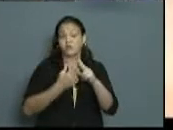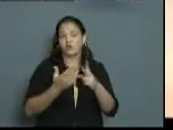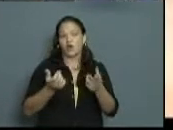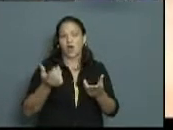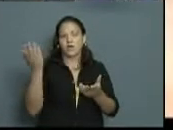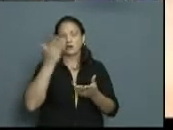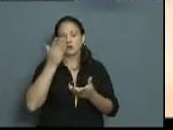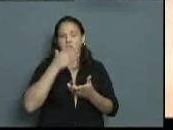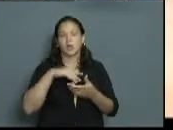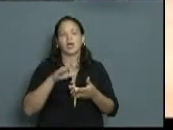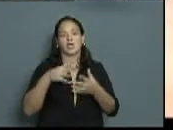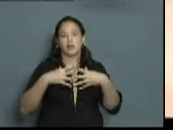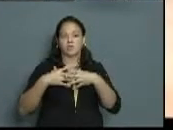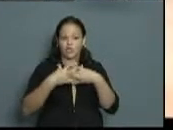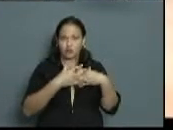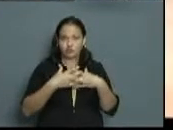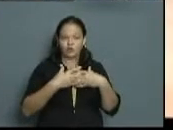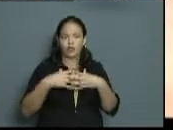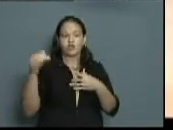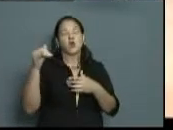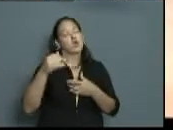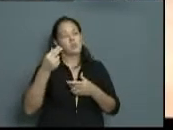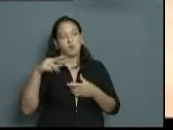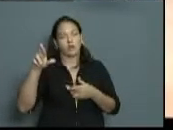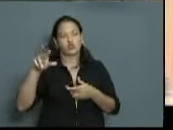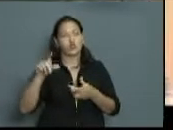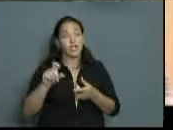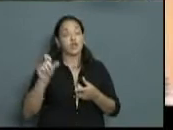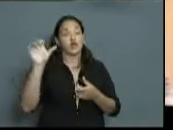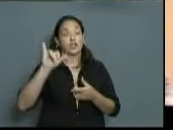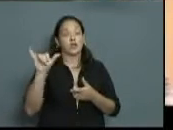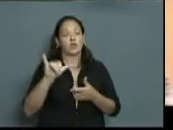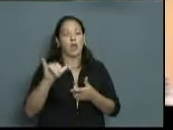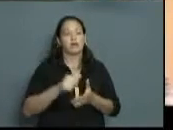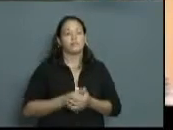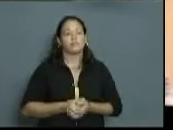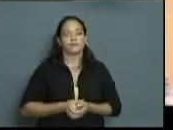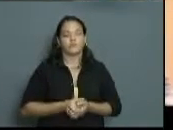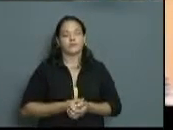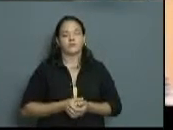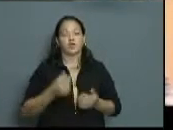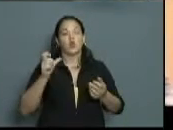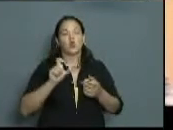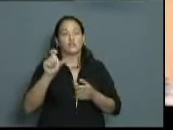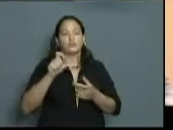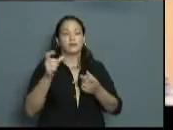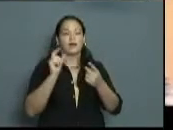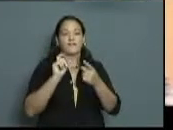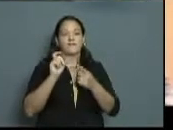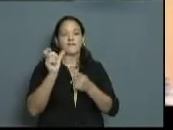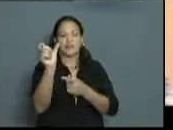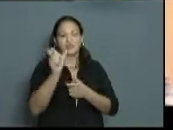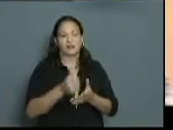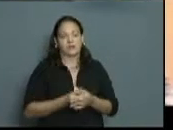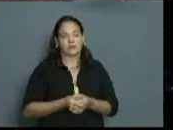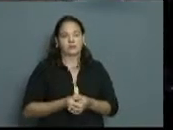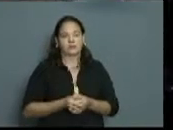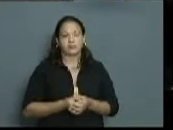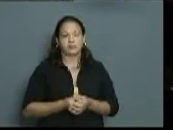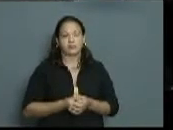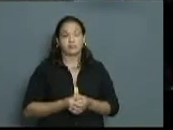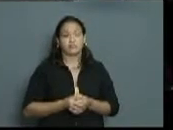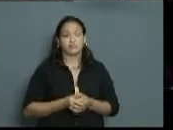contra Estados Unidos el jueves y Puerto Rico el viernes, última fecha de las preliminares. Una vez concluida la reunión técnica, Olazábal